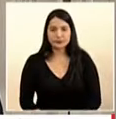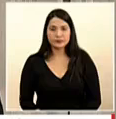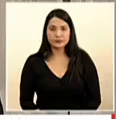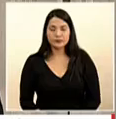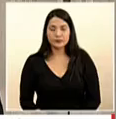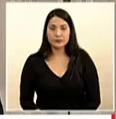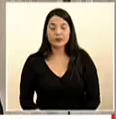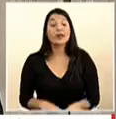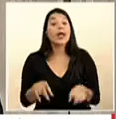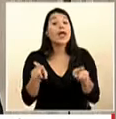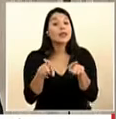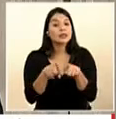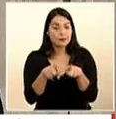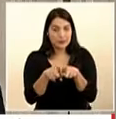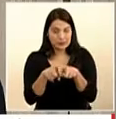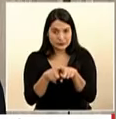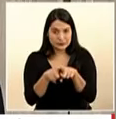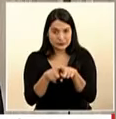también